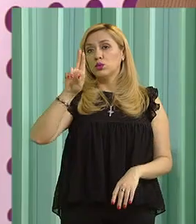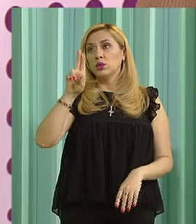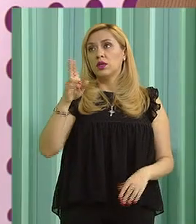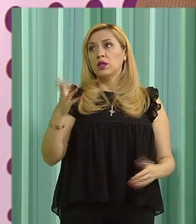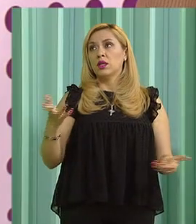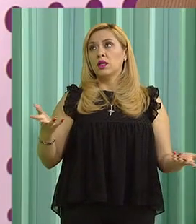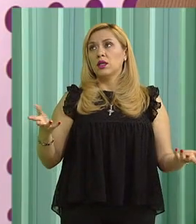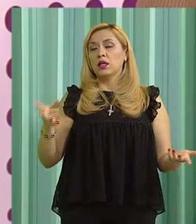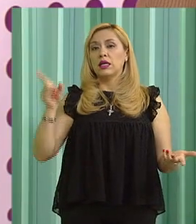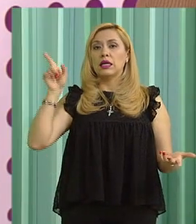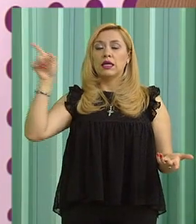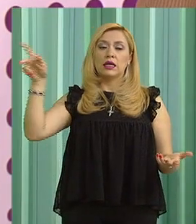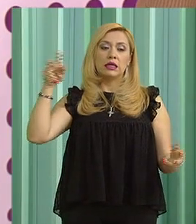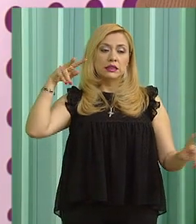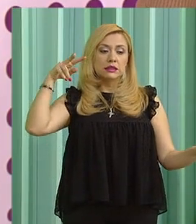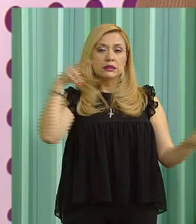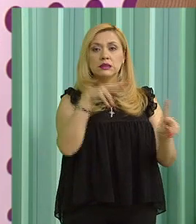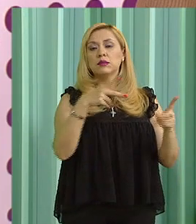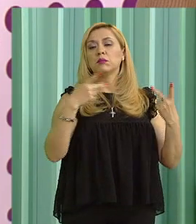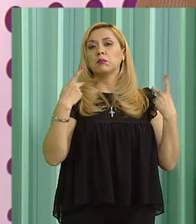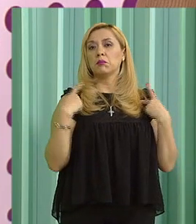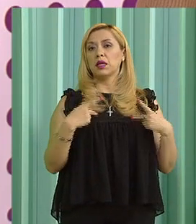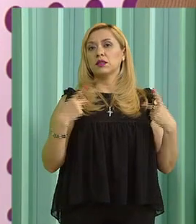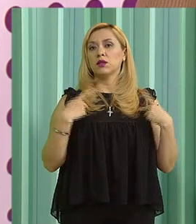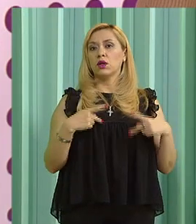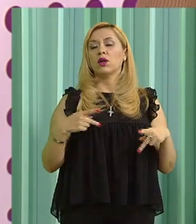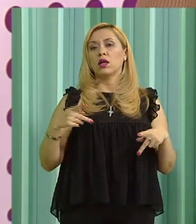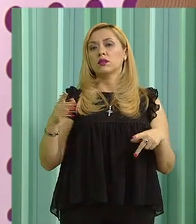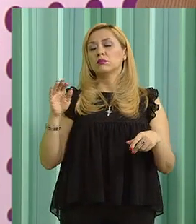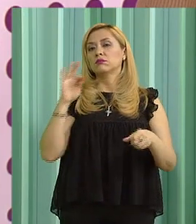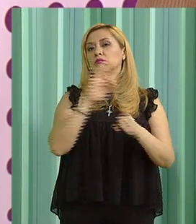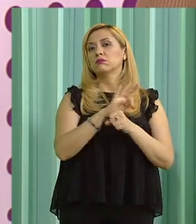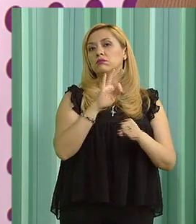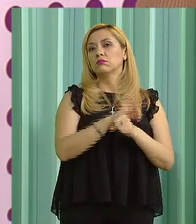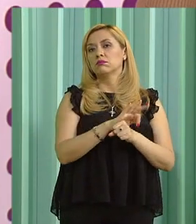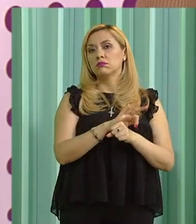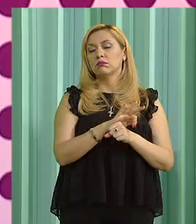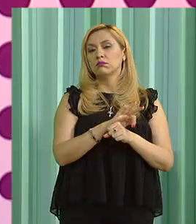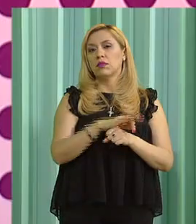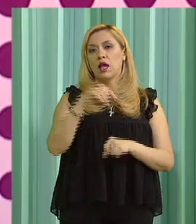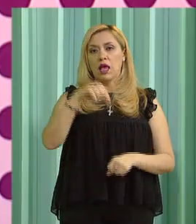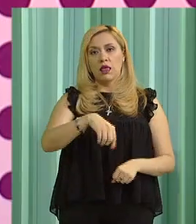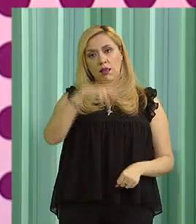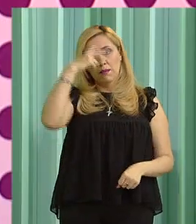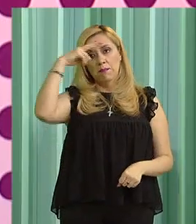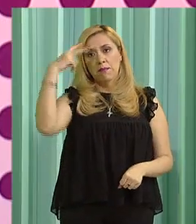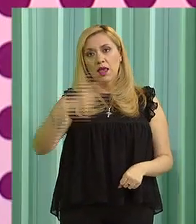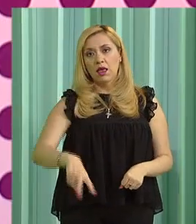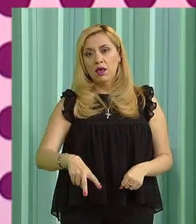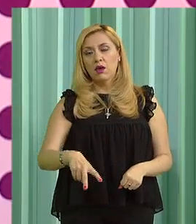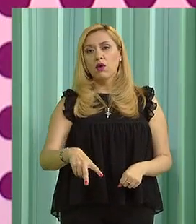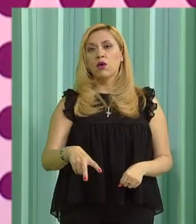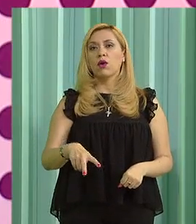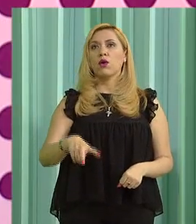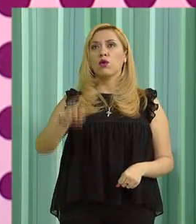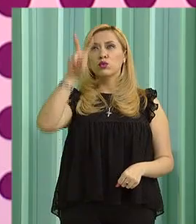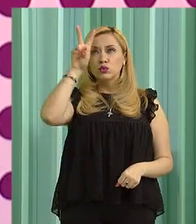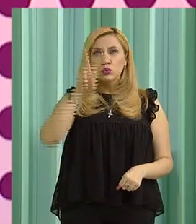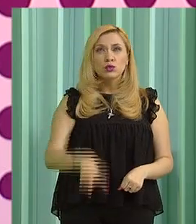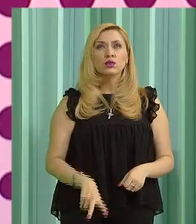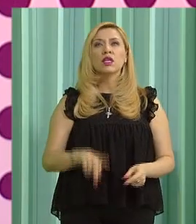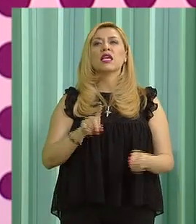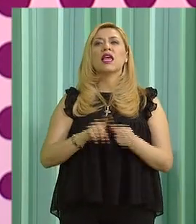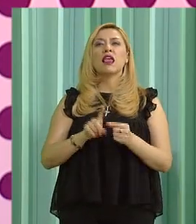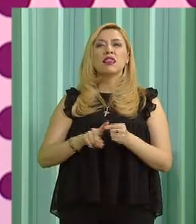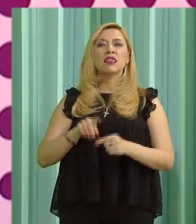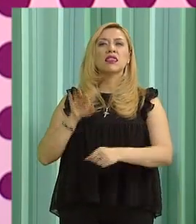la que reconoce a las personas como quien brinda protección, sí, que en México la verdadera institución que brinda la protección